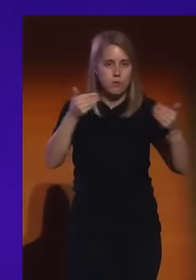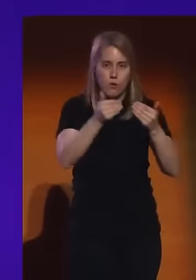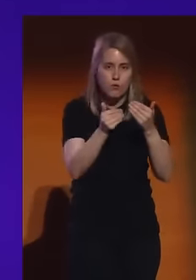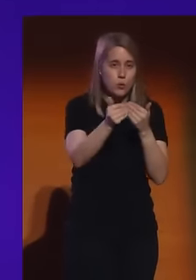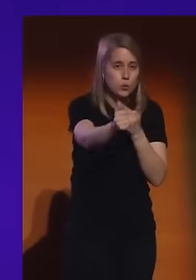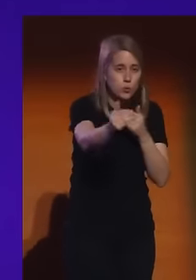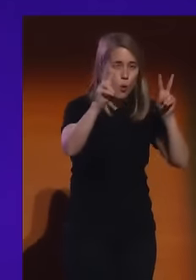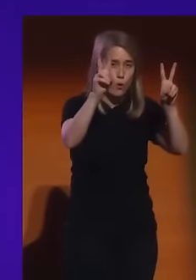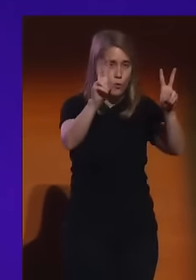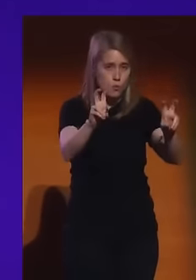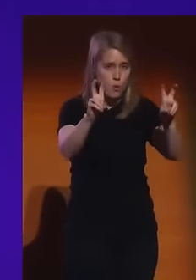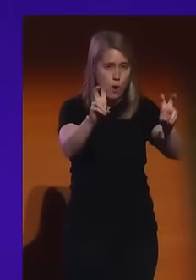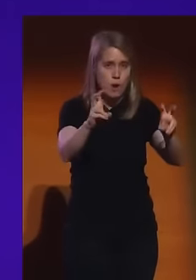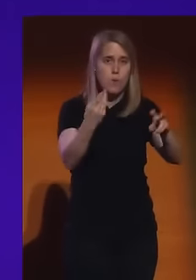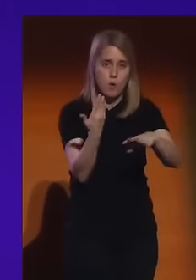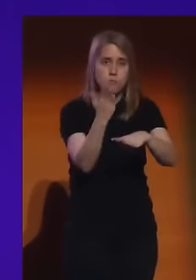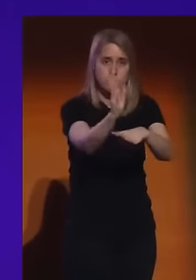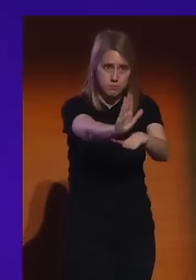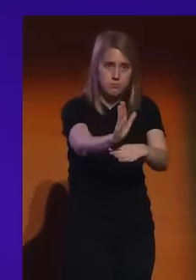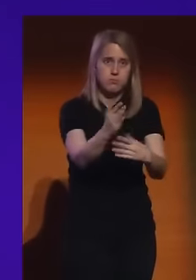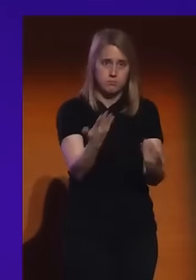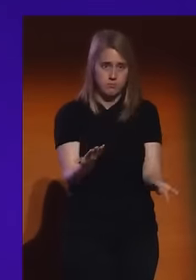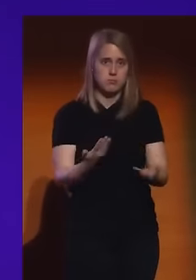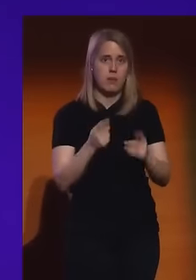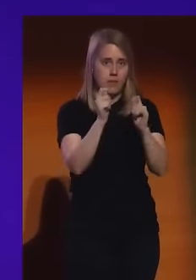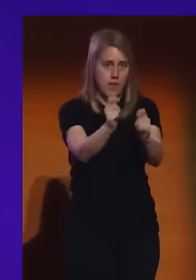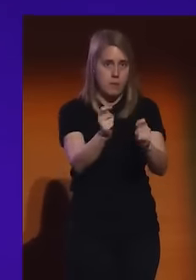etor berri bat platzen